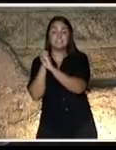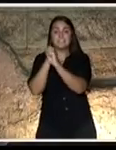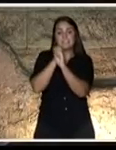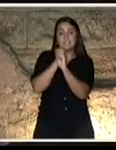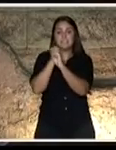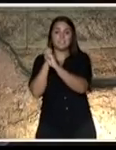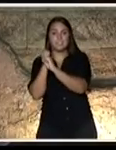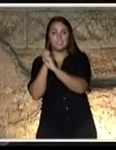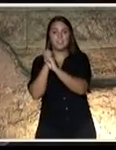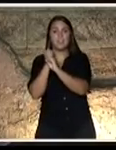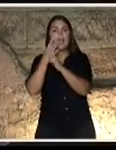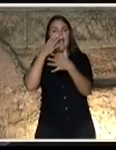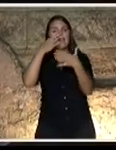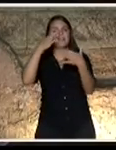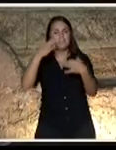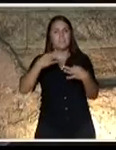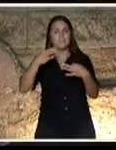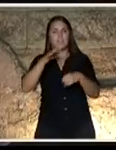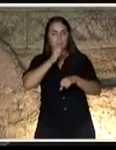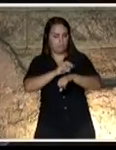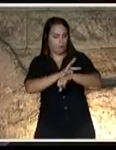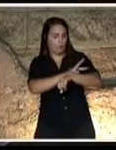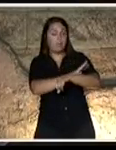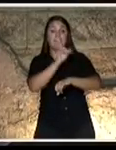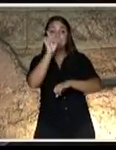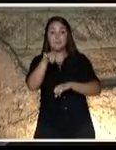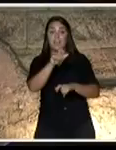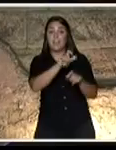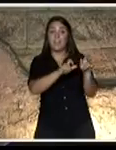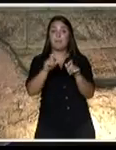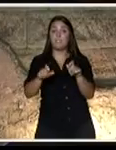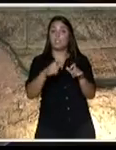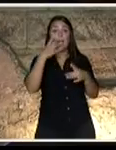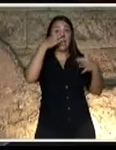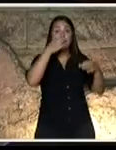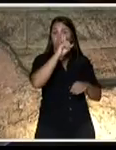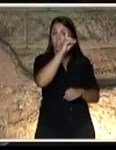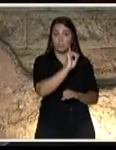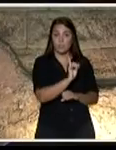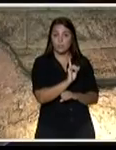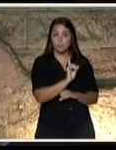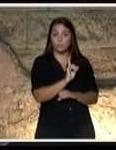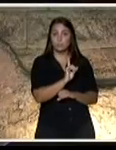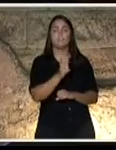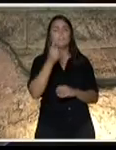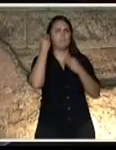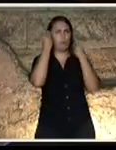y también hacéis reflexionar al agnóstico. Por consiguiente, Mérida,